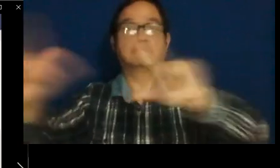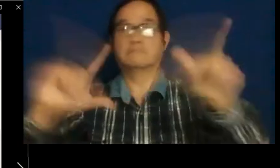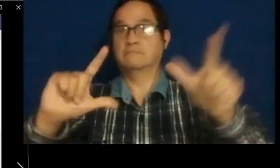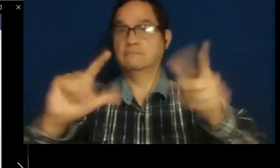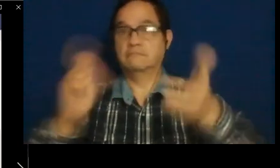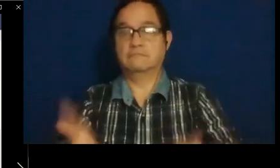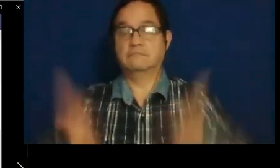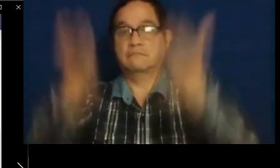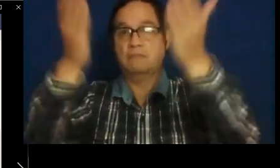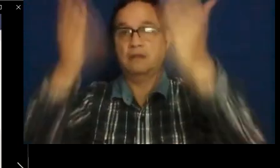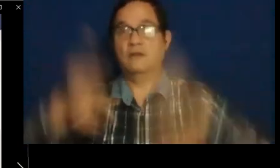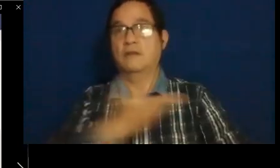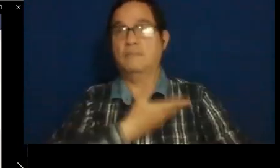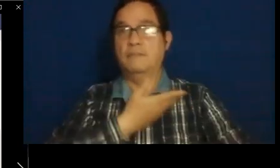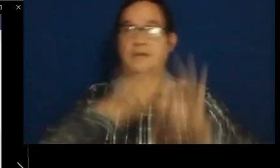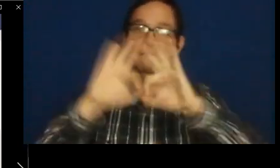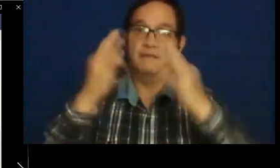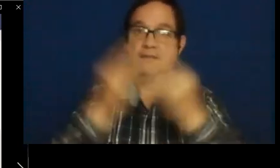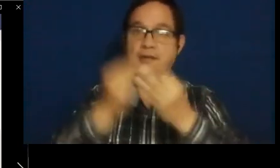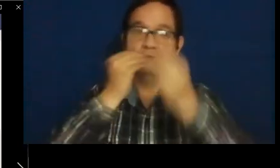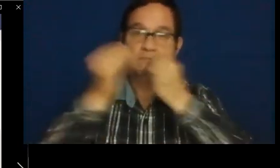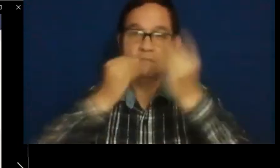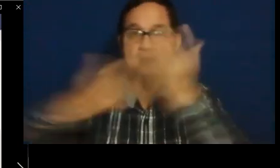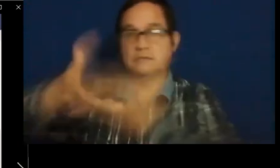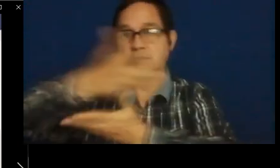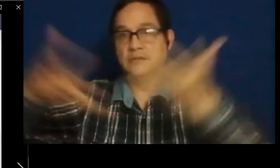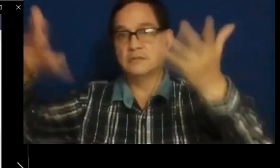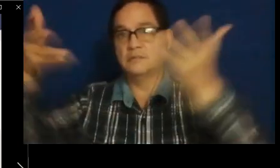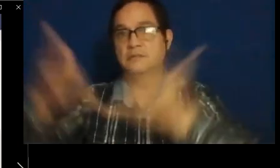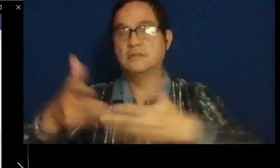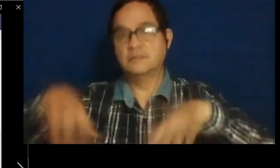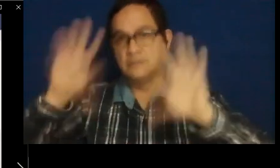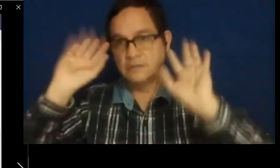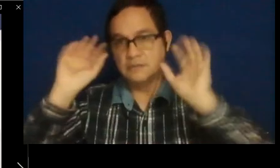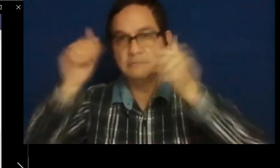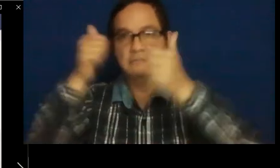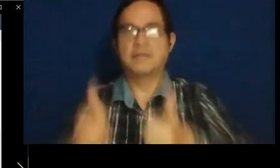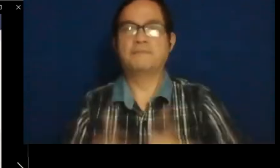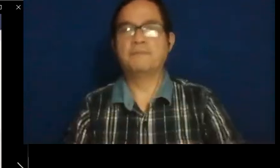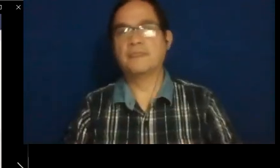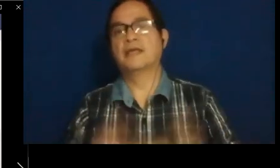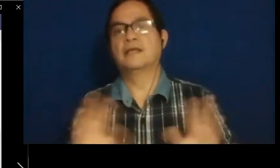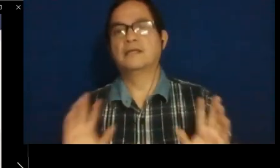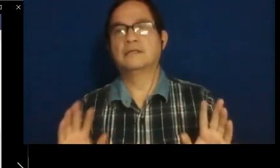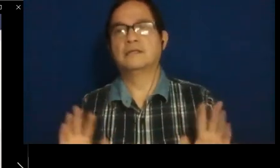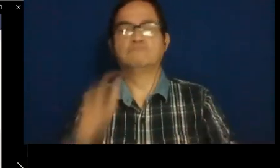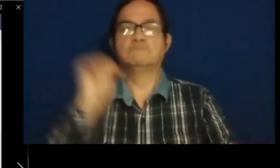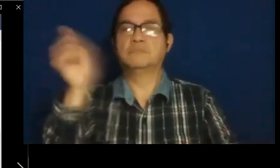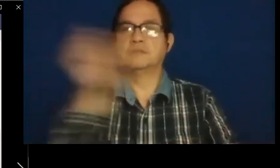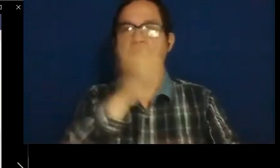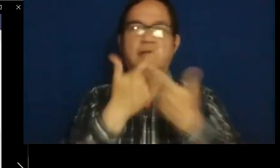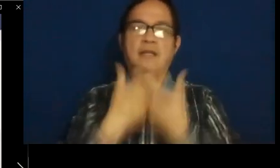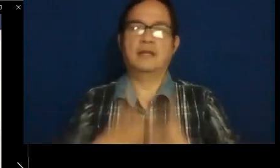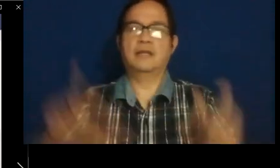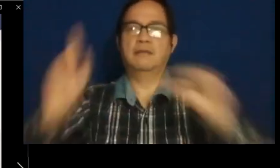y les celebren por favor a sus mamitas, para que las cuiden mucho, las consientan, los que puedan, los que las tienen todavía. Y bueno, ya que a su libre albedrío manejar